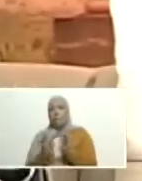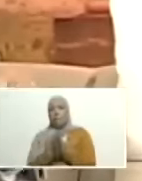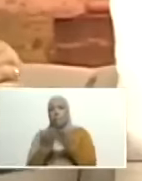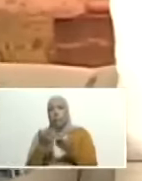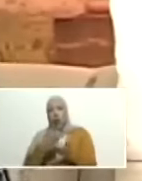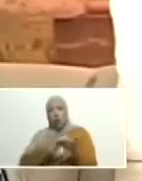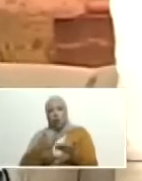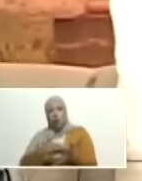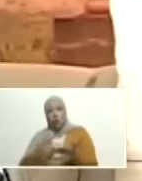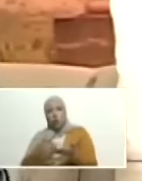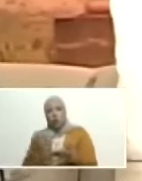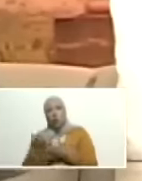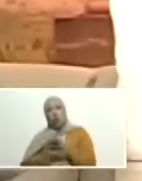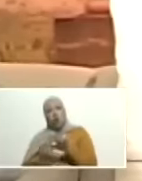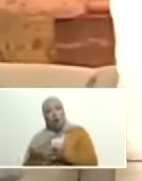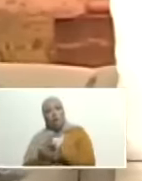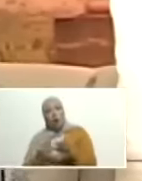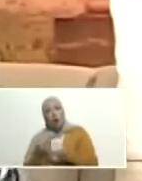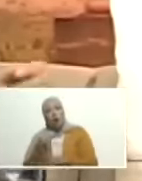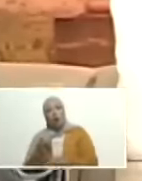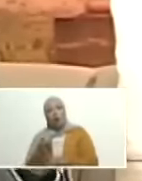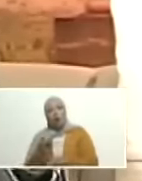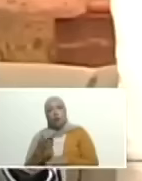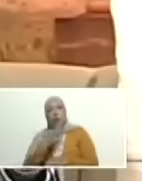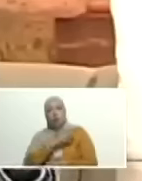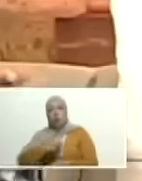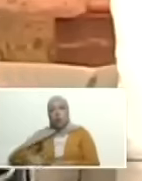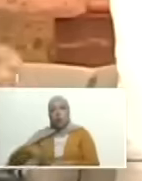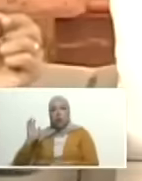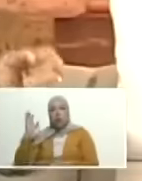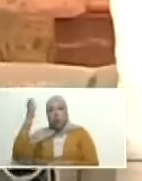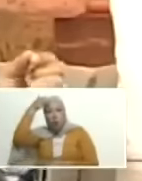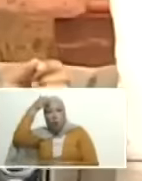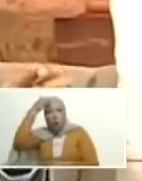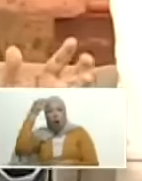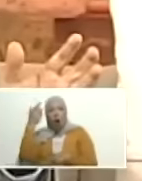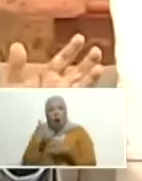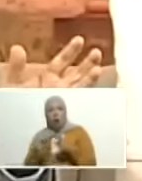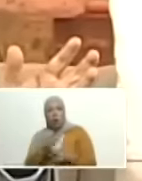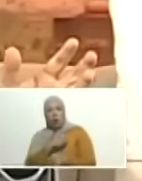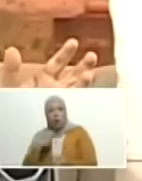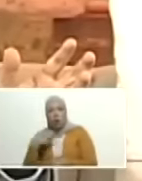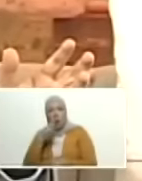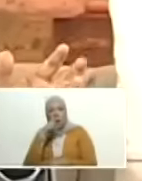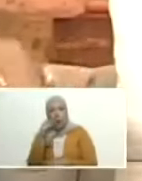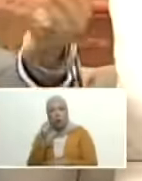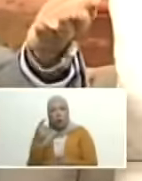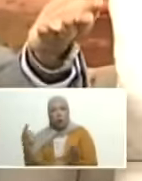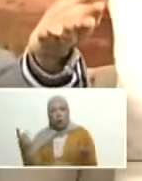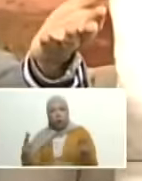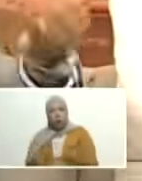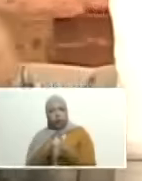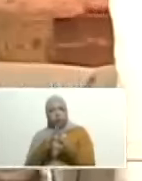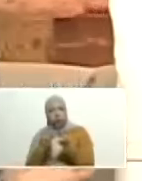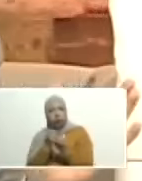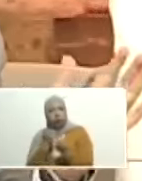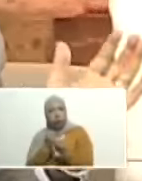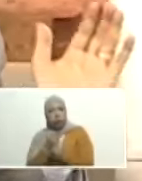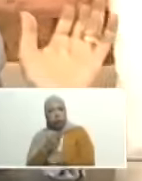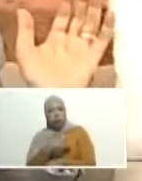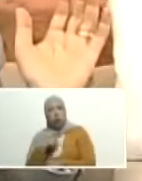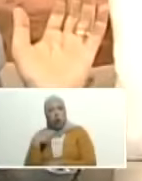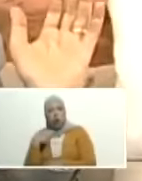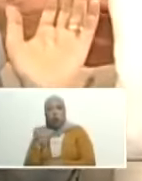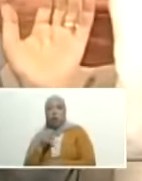plasmado qué sucedió, porque Trump no se reunió con Maduro a pesar de que él quería. Si él quería, yo quería.